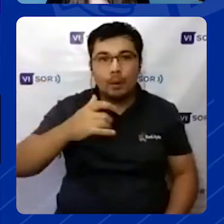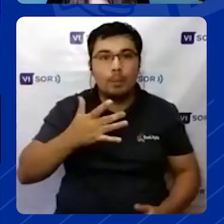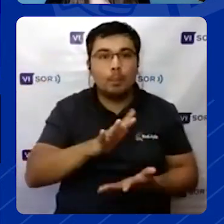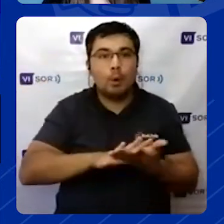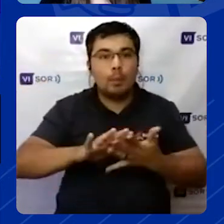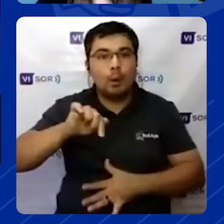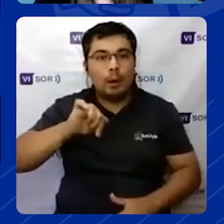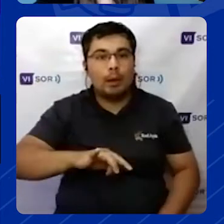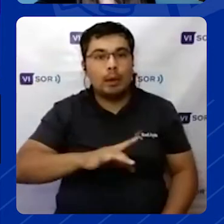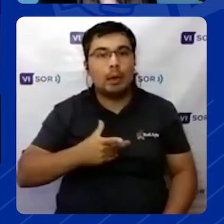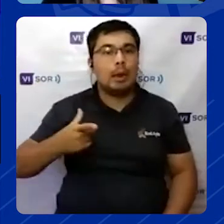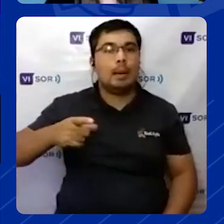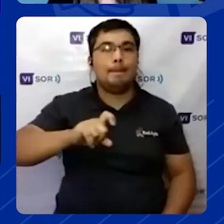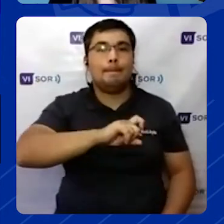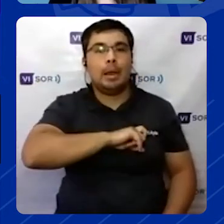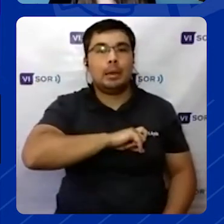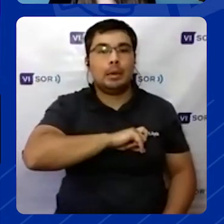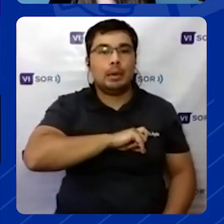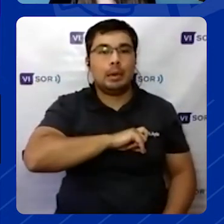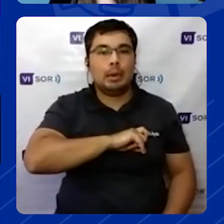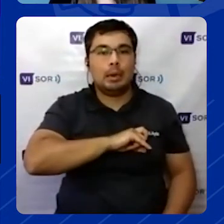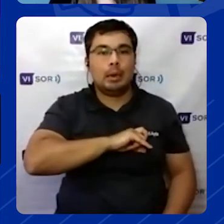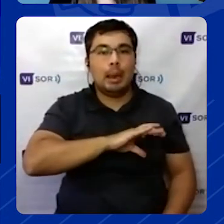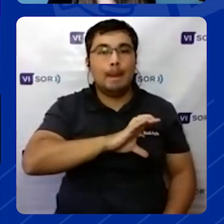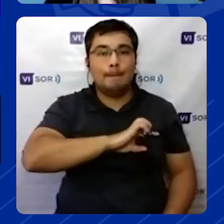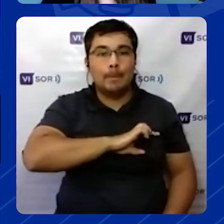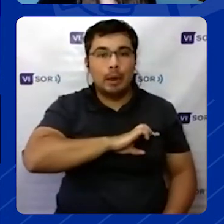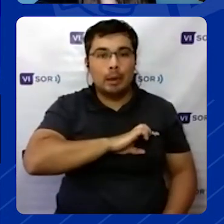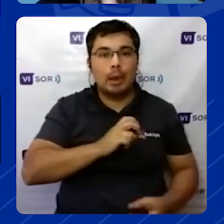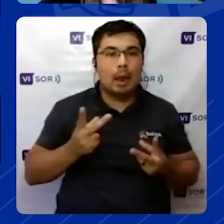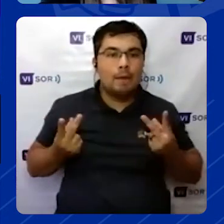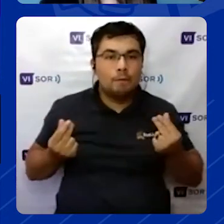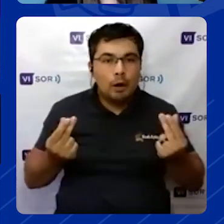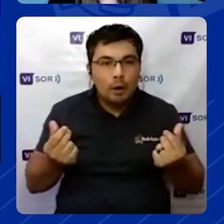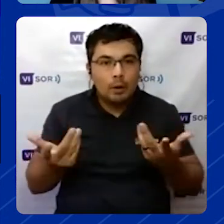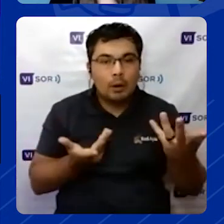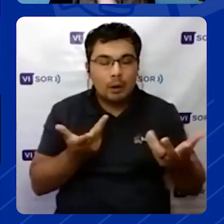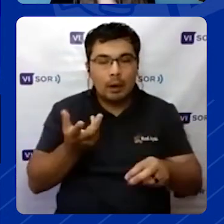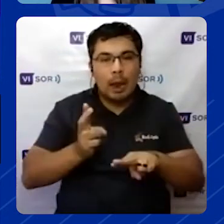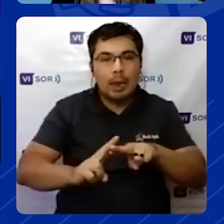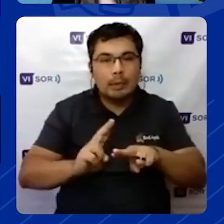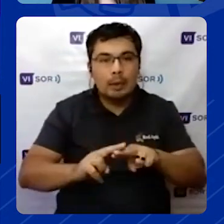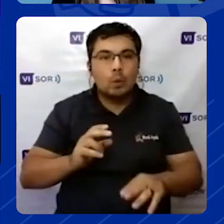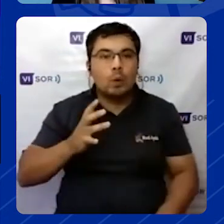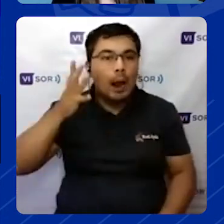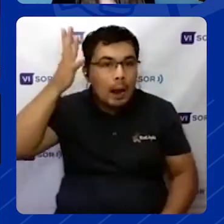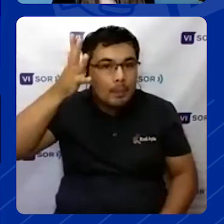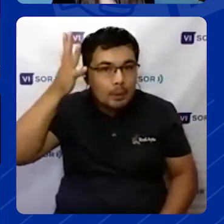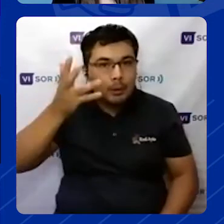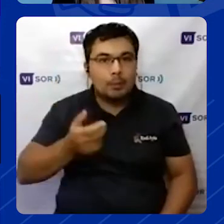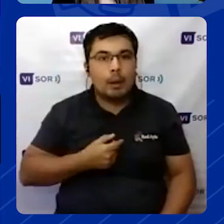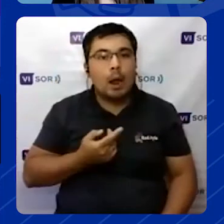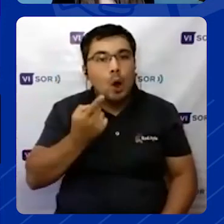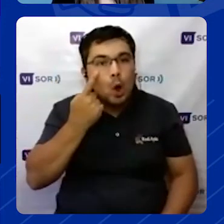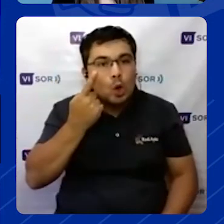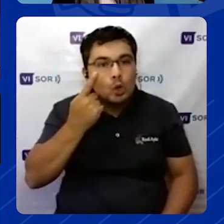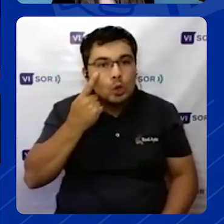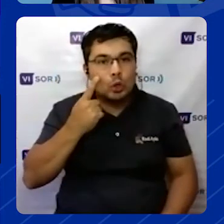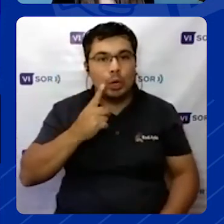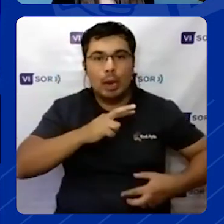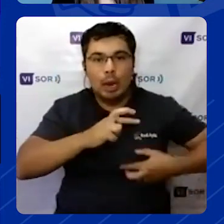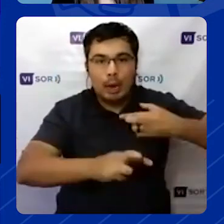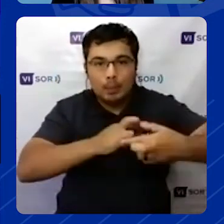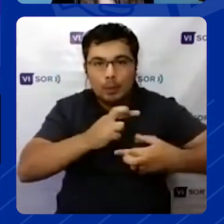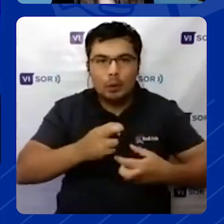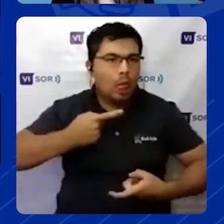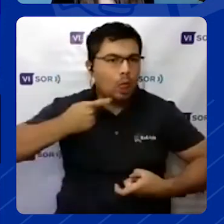valorándolo, hicimos además una capacitación para conocer el proceso y es durísimo, es decir, no es tan sencillo y además tiene que